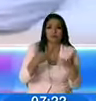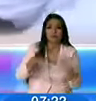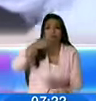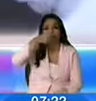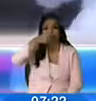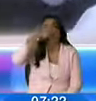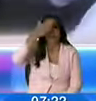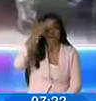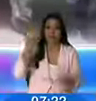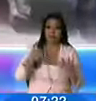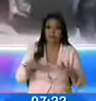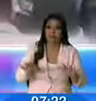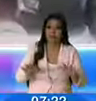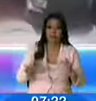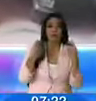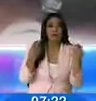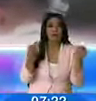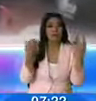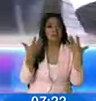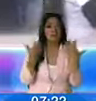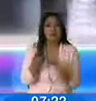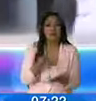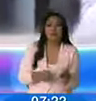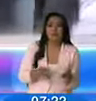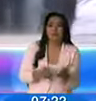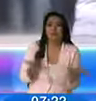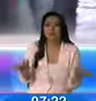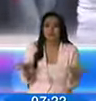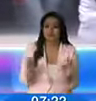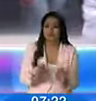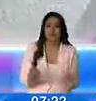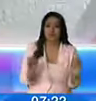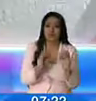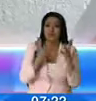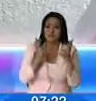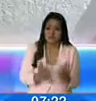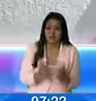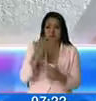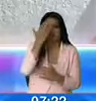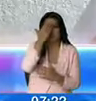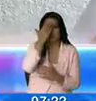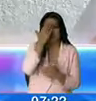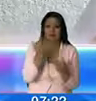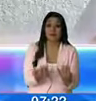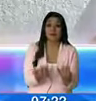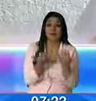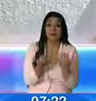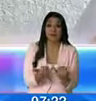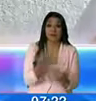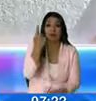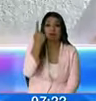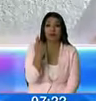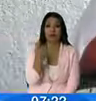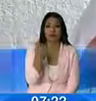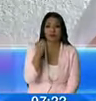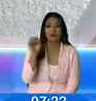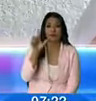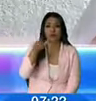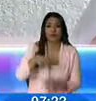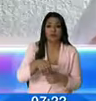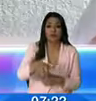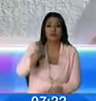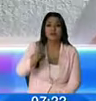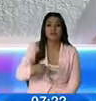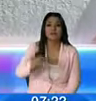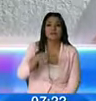nos entierren las esperanzas de conocer lo que pasó con la joven pareja. Hoy 11, eran 3 meses del secuestro de